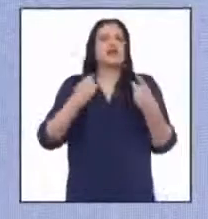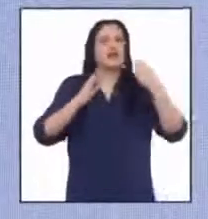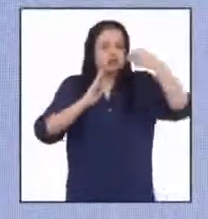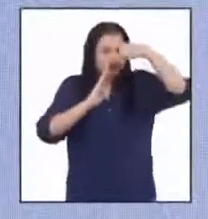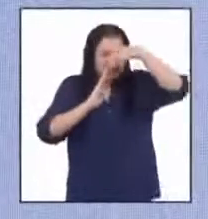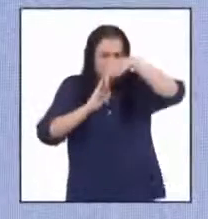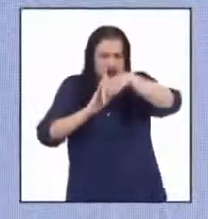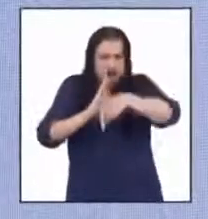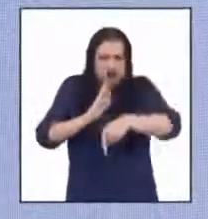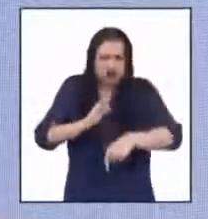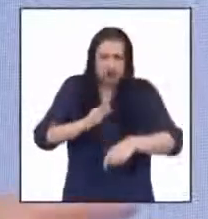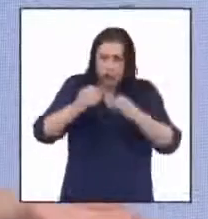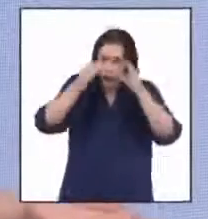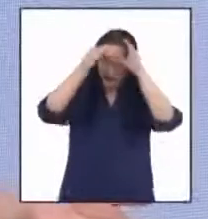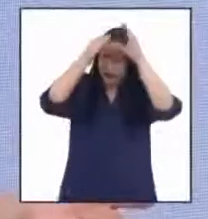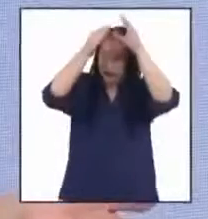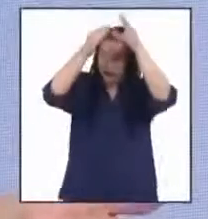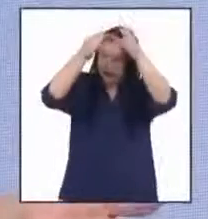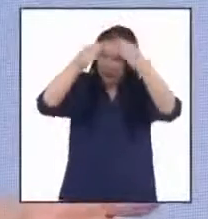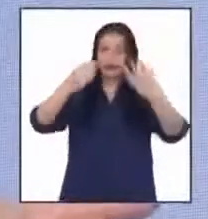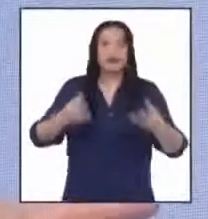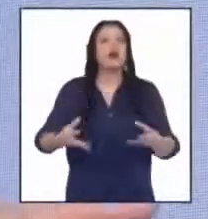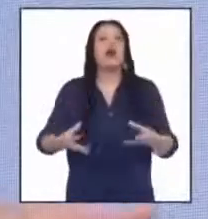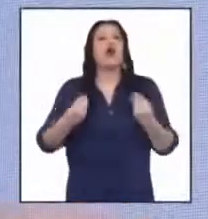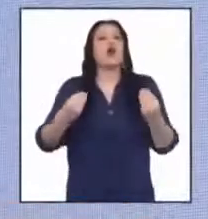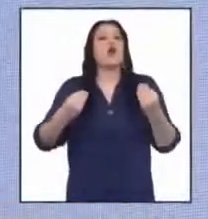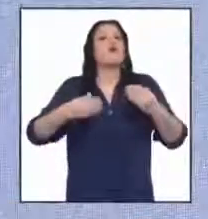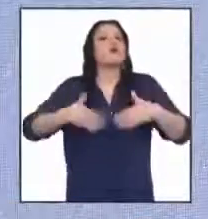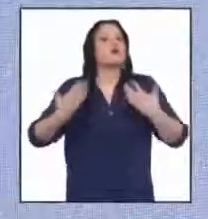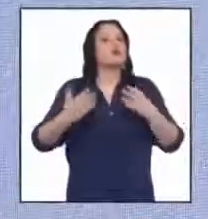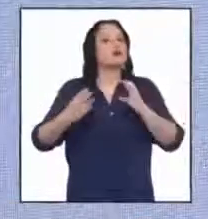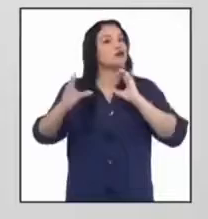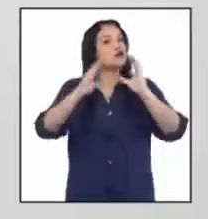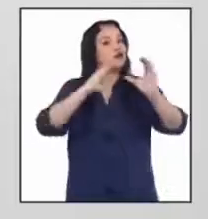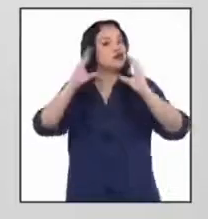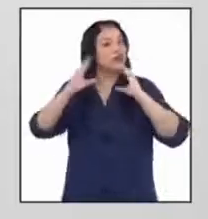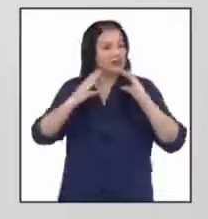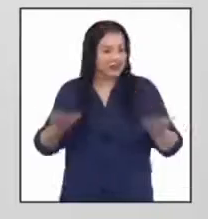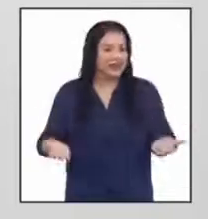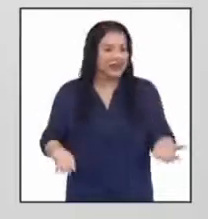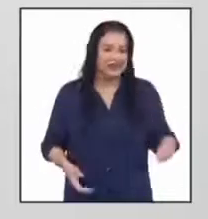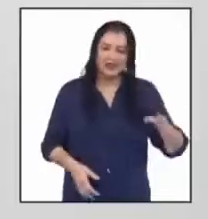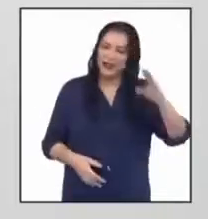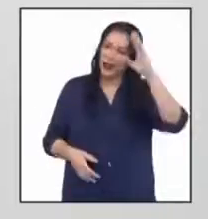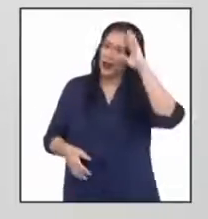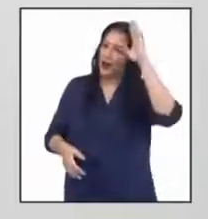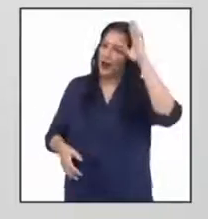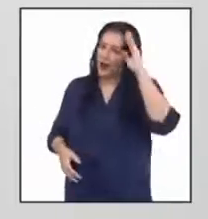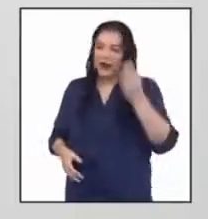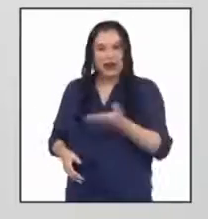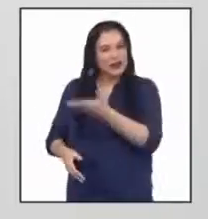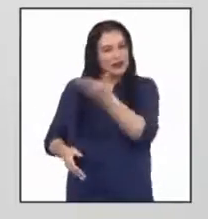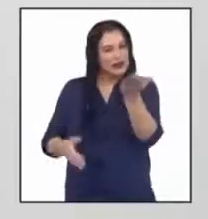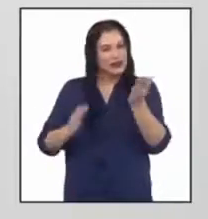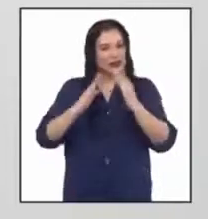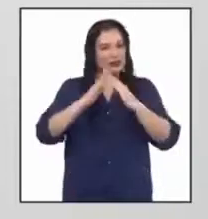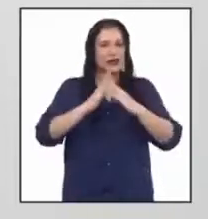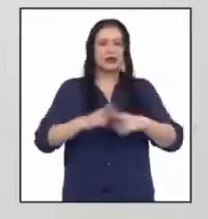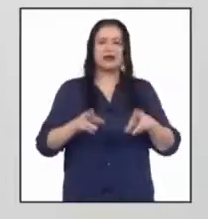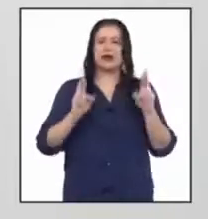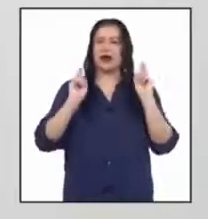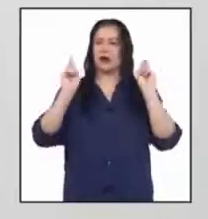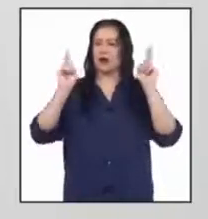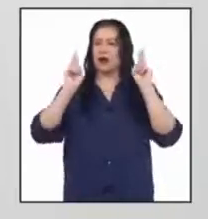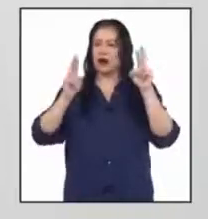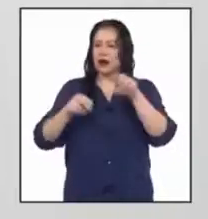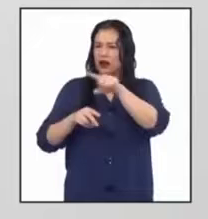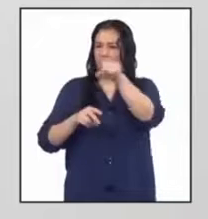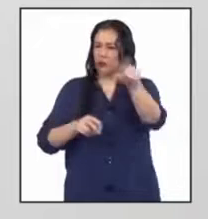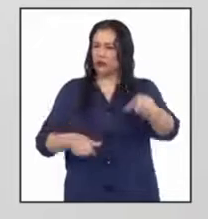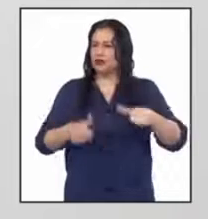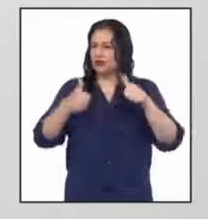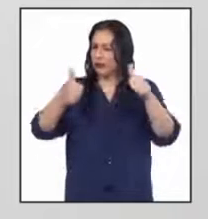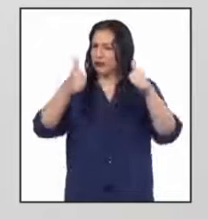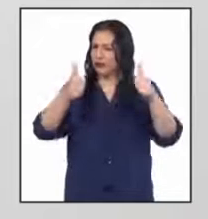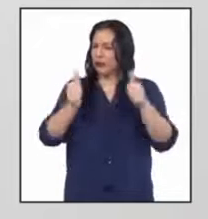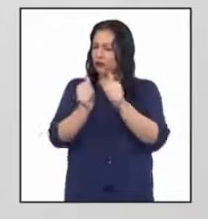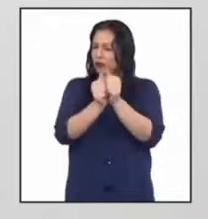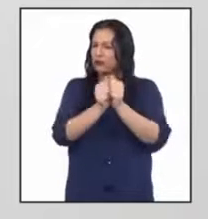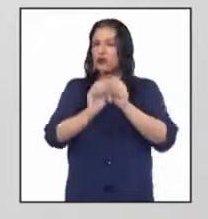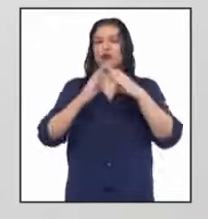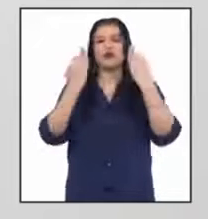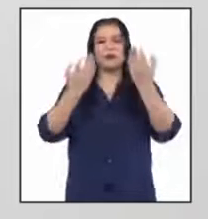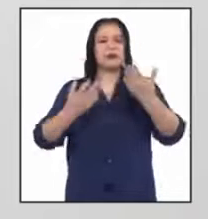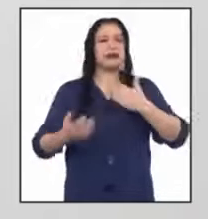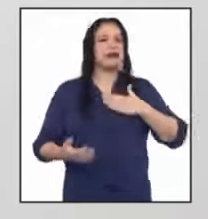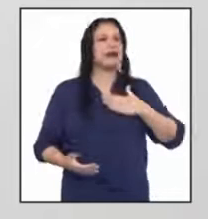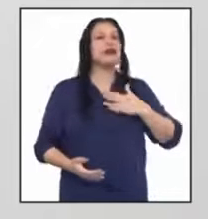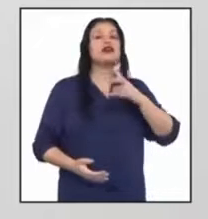profundidad y conocimiento cómo nos comunicamos. Hola a todos en sus casas. Espero se encuentren bien con sus familias. Soy